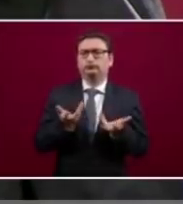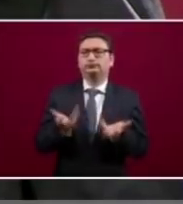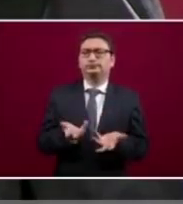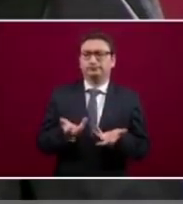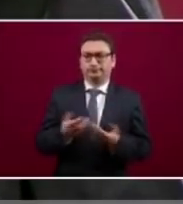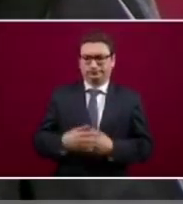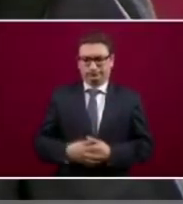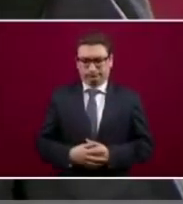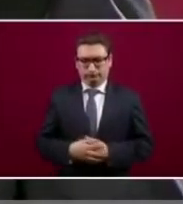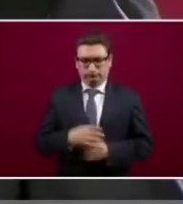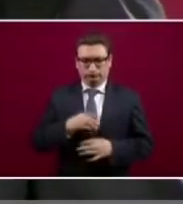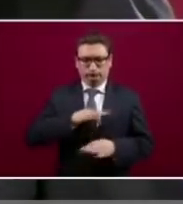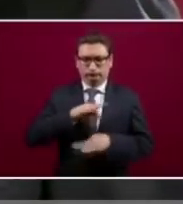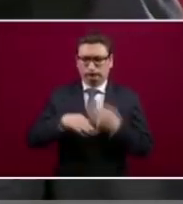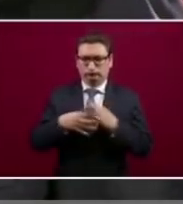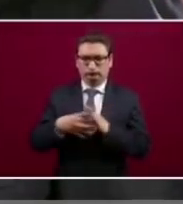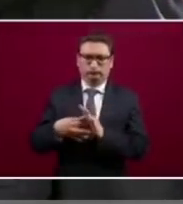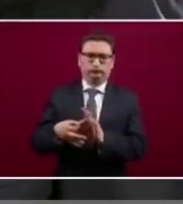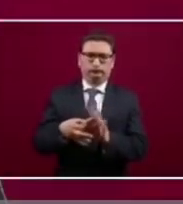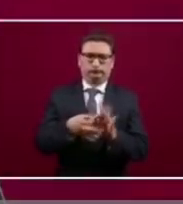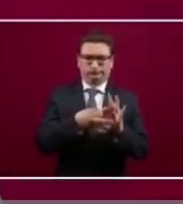de unidad,